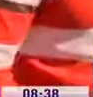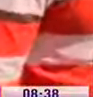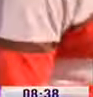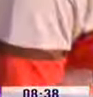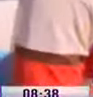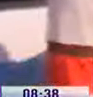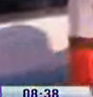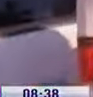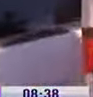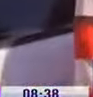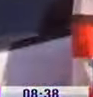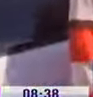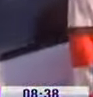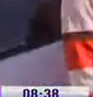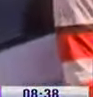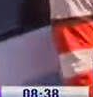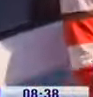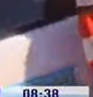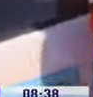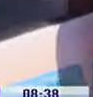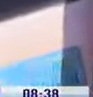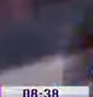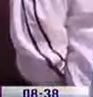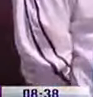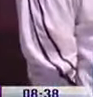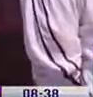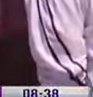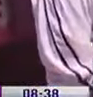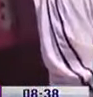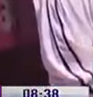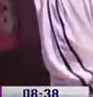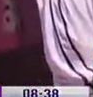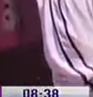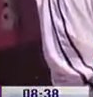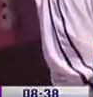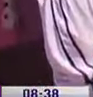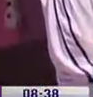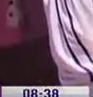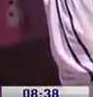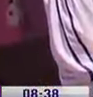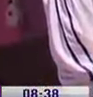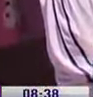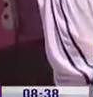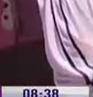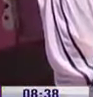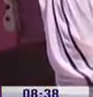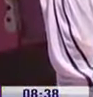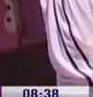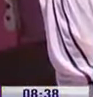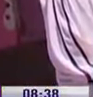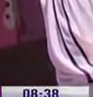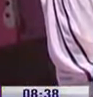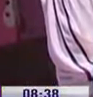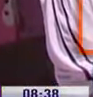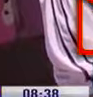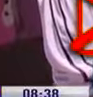Osnad. Osnad. Un cuero. ¿Qué significa esto, señor Chance? Este es prohibido parquear.